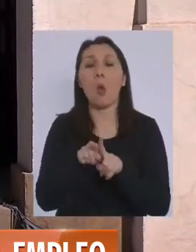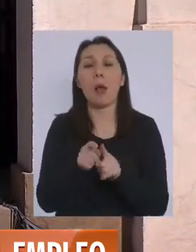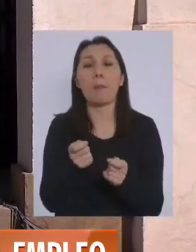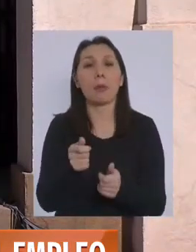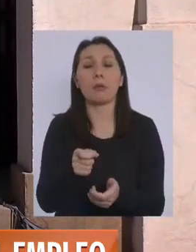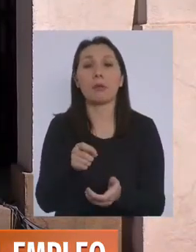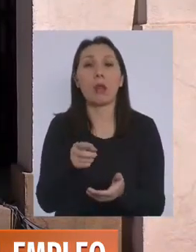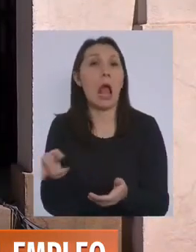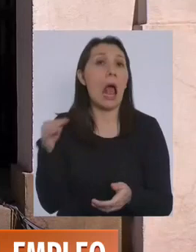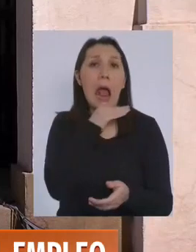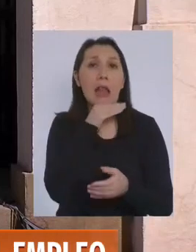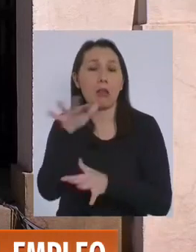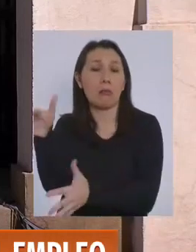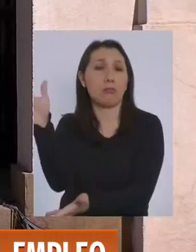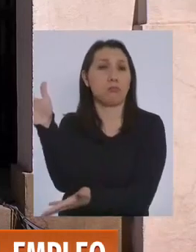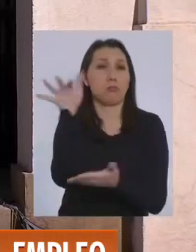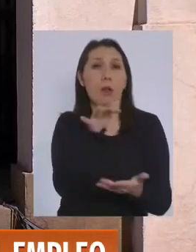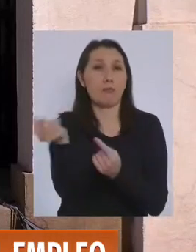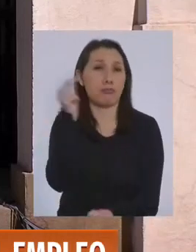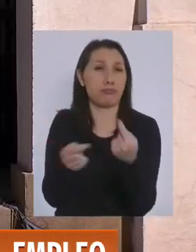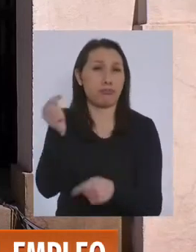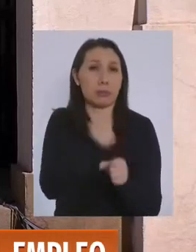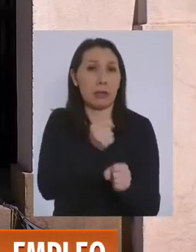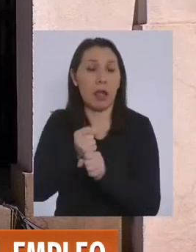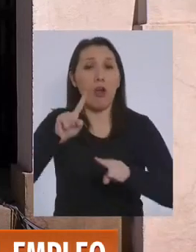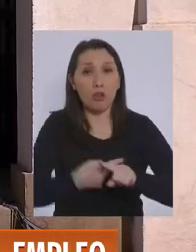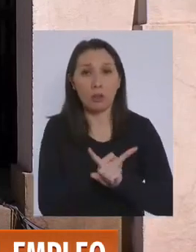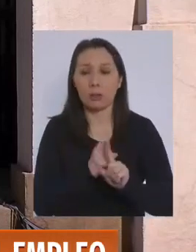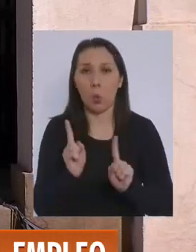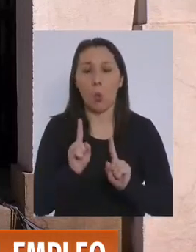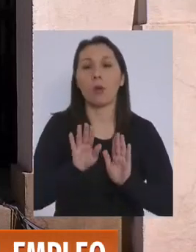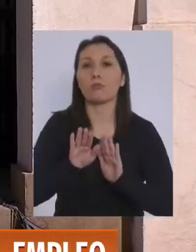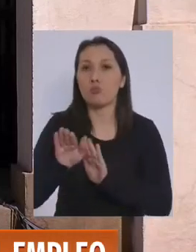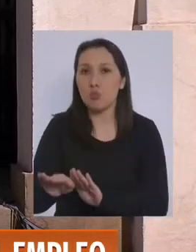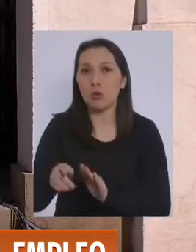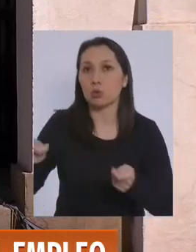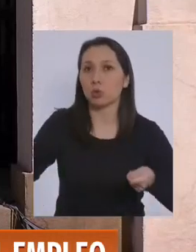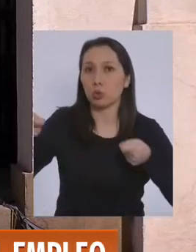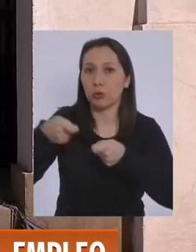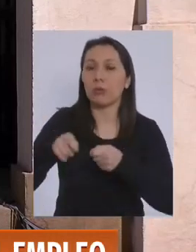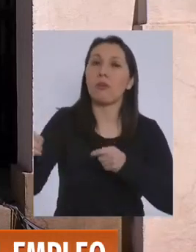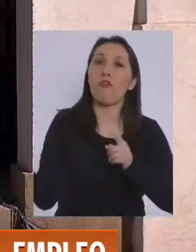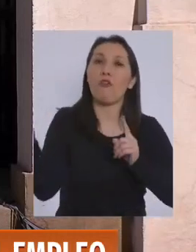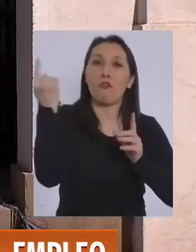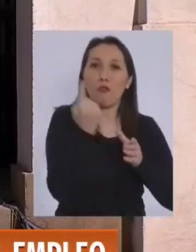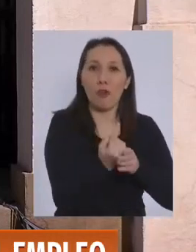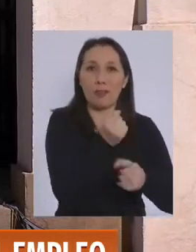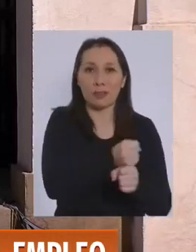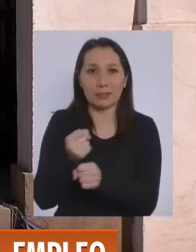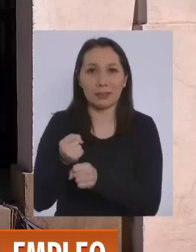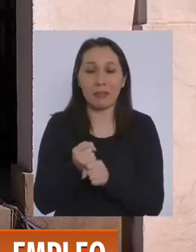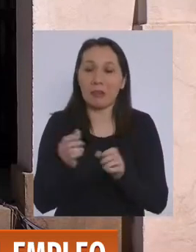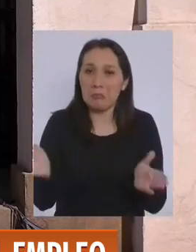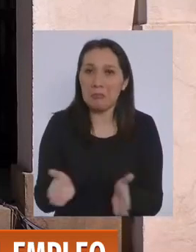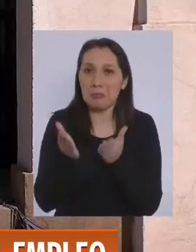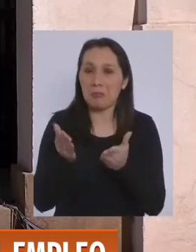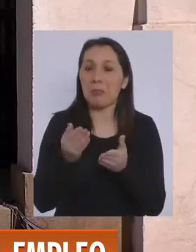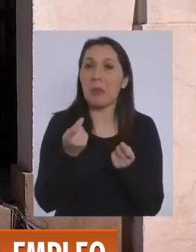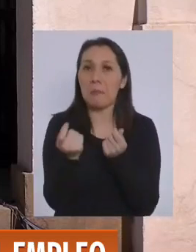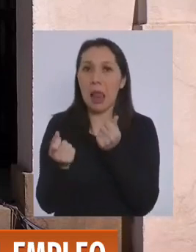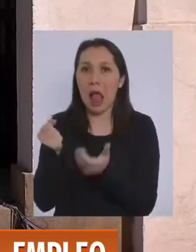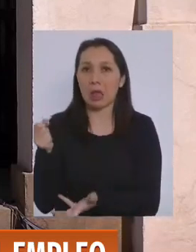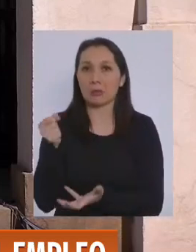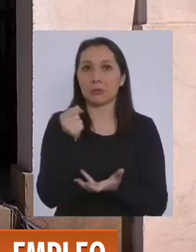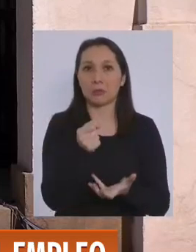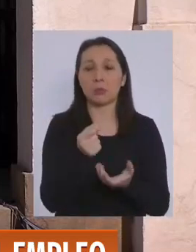que vuelvan a retomar a sus trabajadores y a sus trabajadoras. Por eso los apoyamos con un subsidio que los incentiva, que les entrega plata,